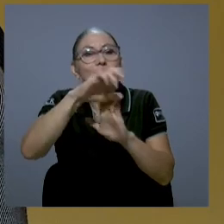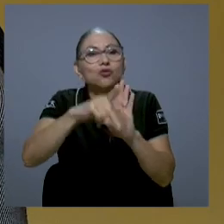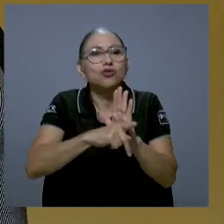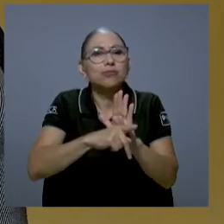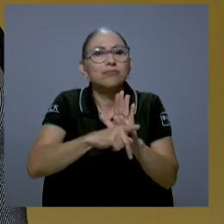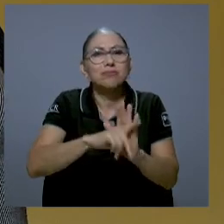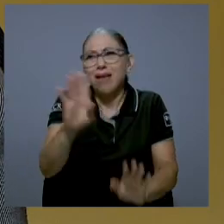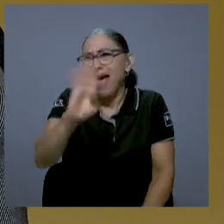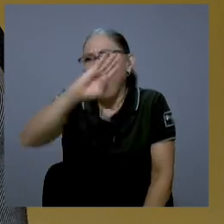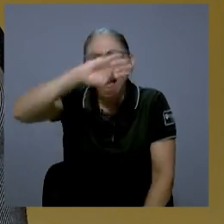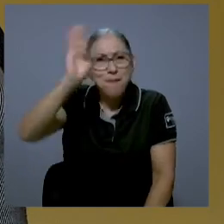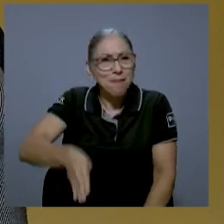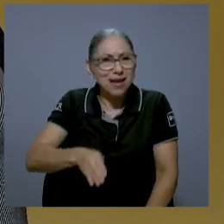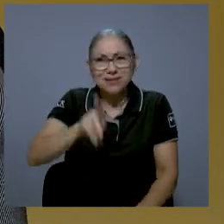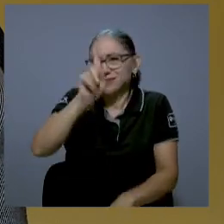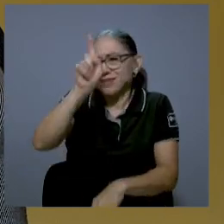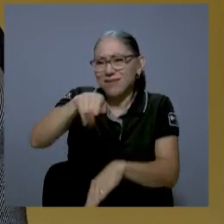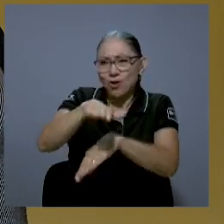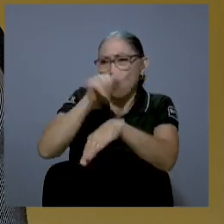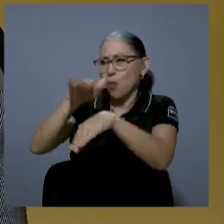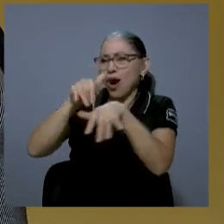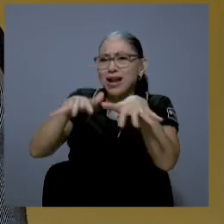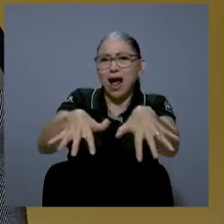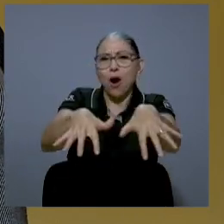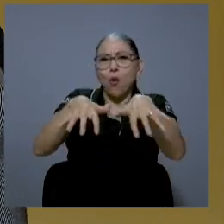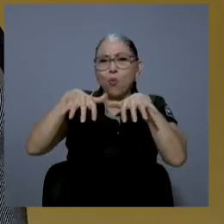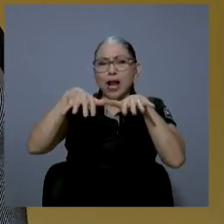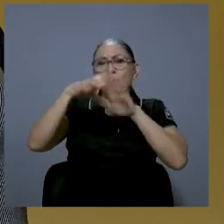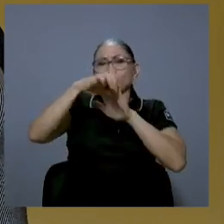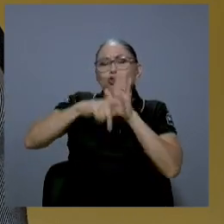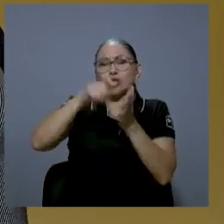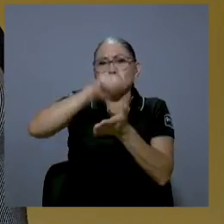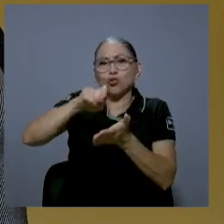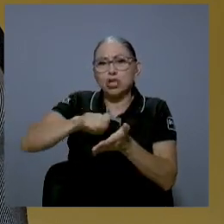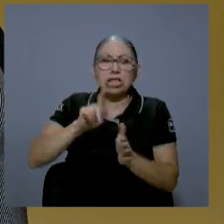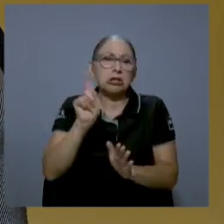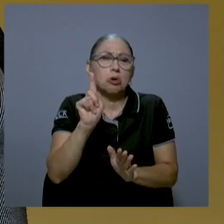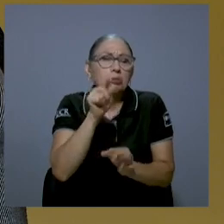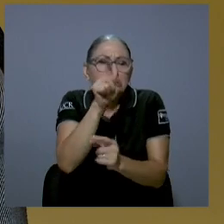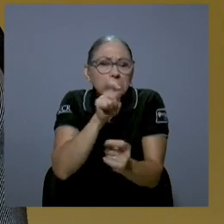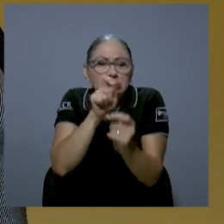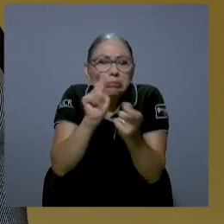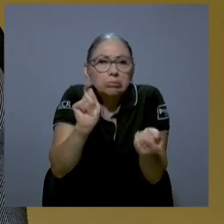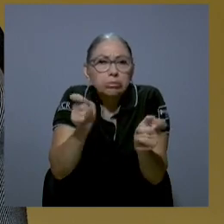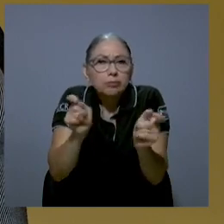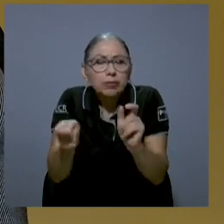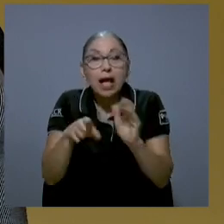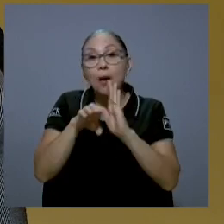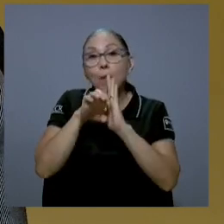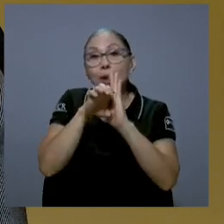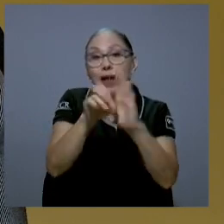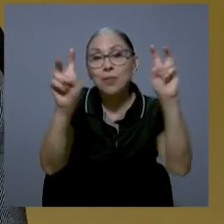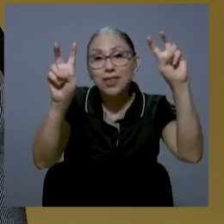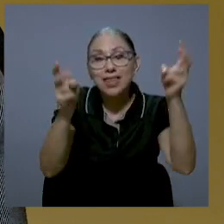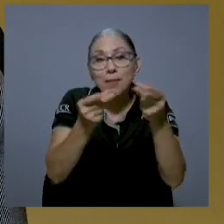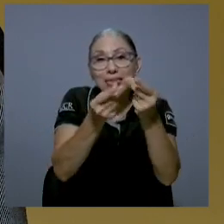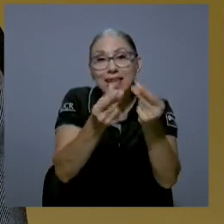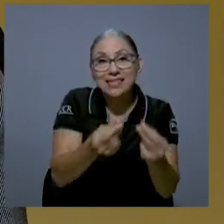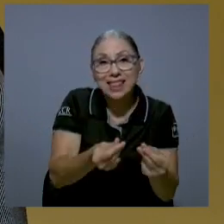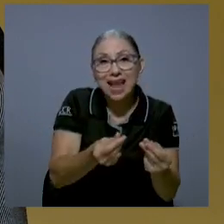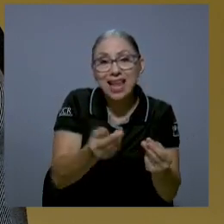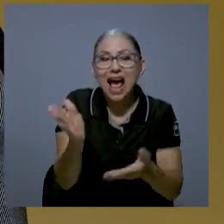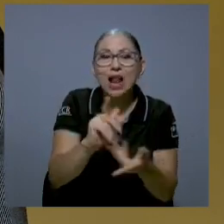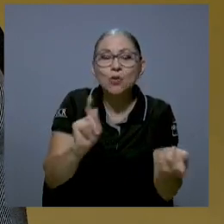jamás a una constituyente, basta con algunas reformas muy puntuales. En materia, por ejemplo, de hacendaria hay algunas reformas que hay que